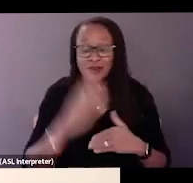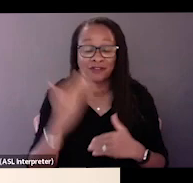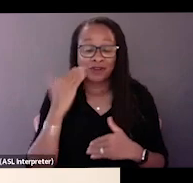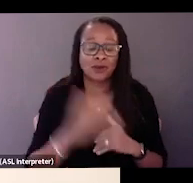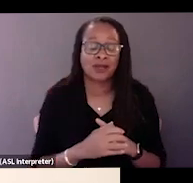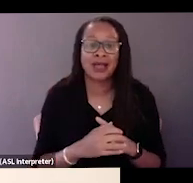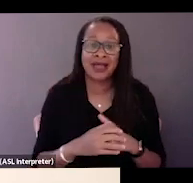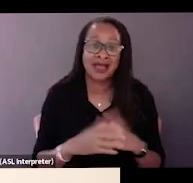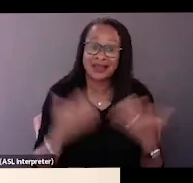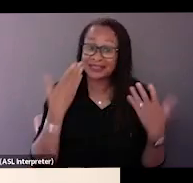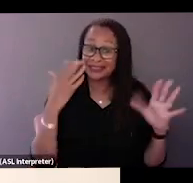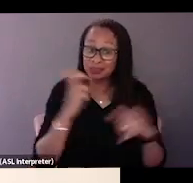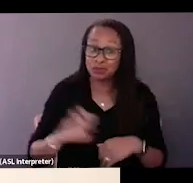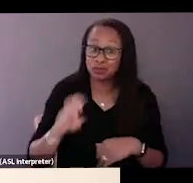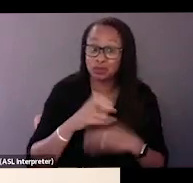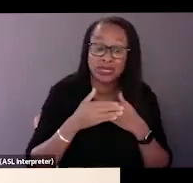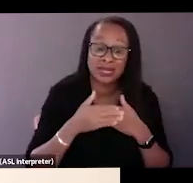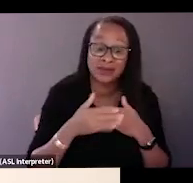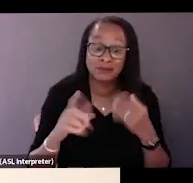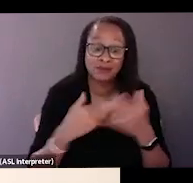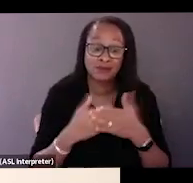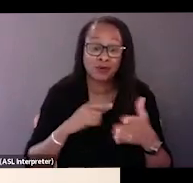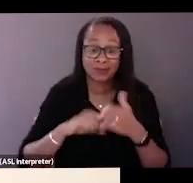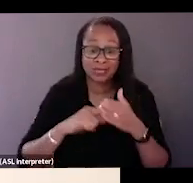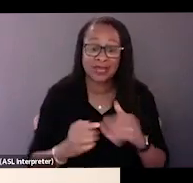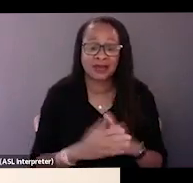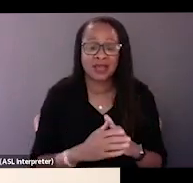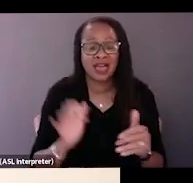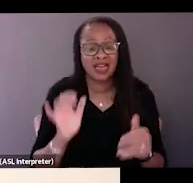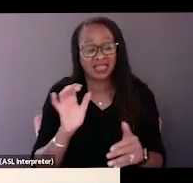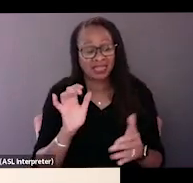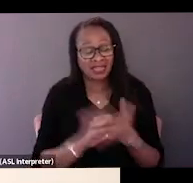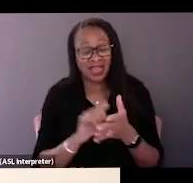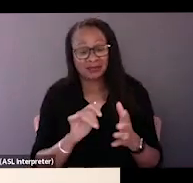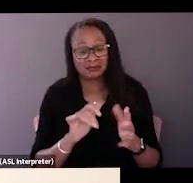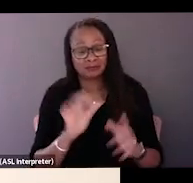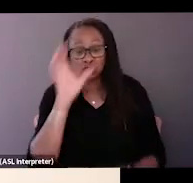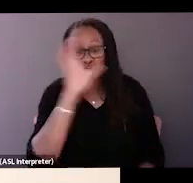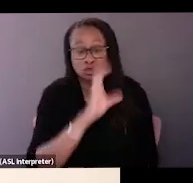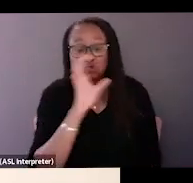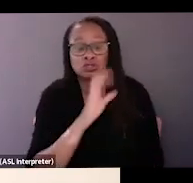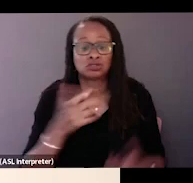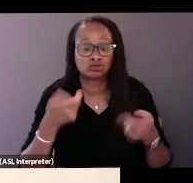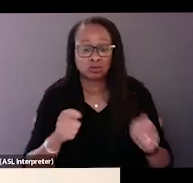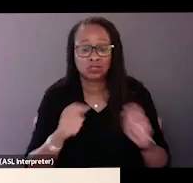mujer en un momento y lugar determinado.